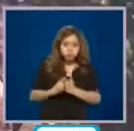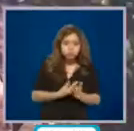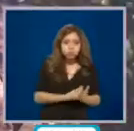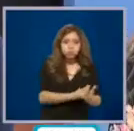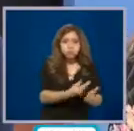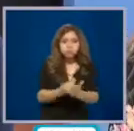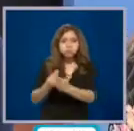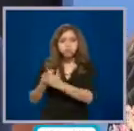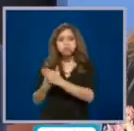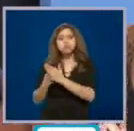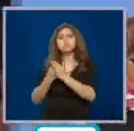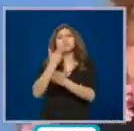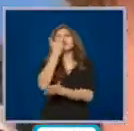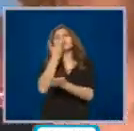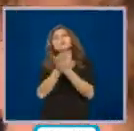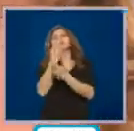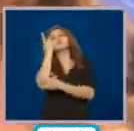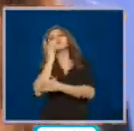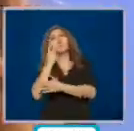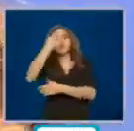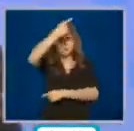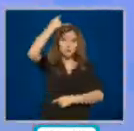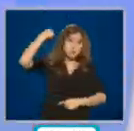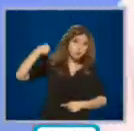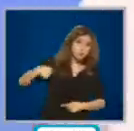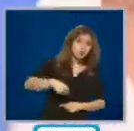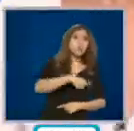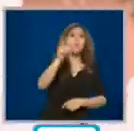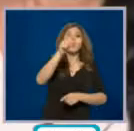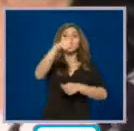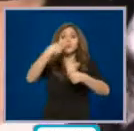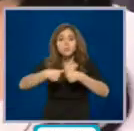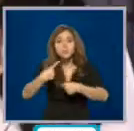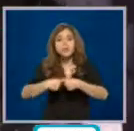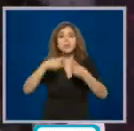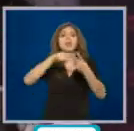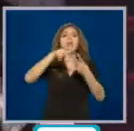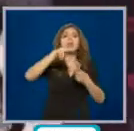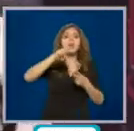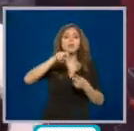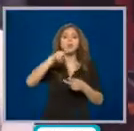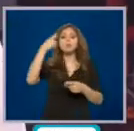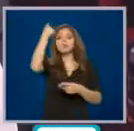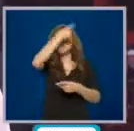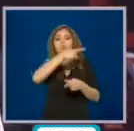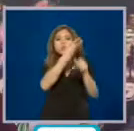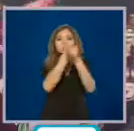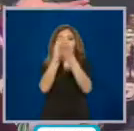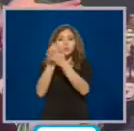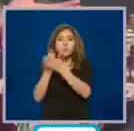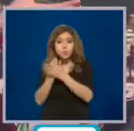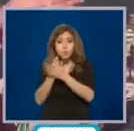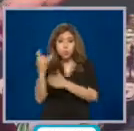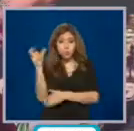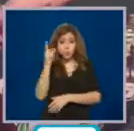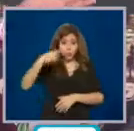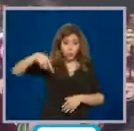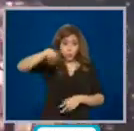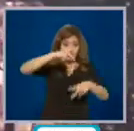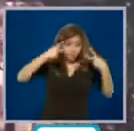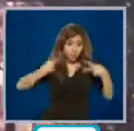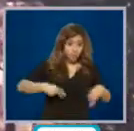ciudad interior. Todos los sistemas, inmunológico, nervioso, absolutamente todos se reparan. Si no dormimos lo